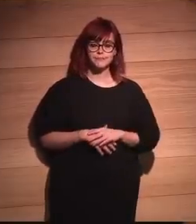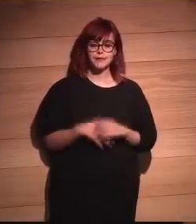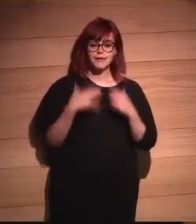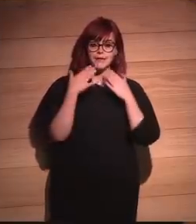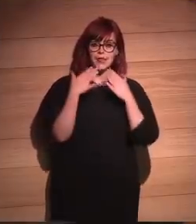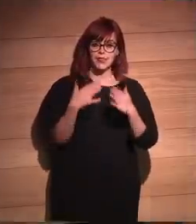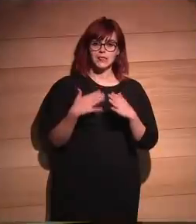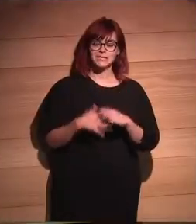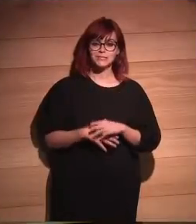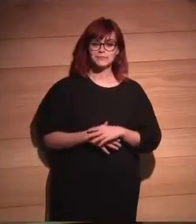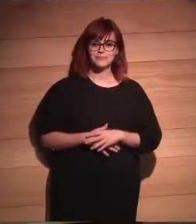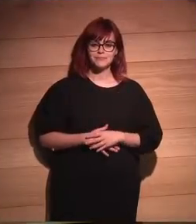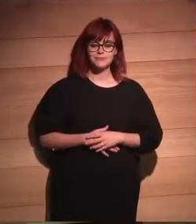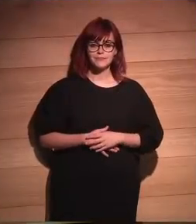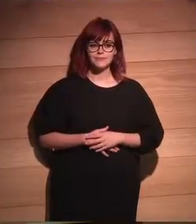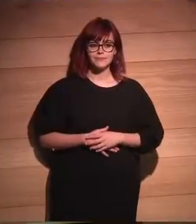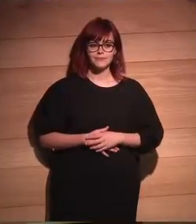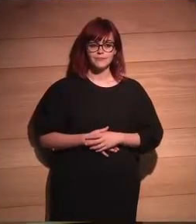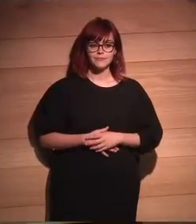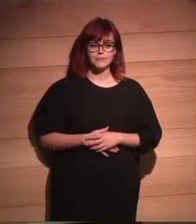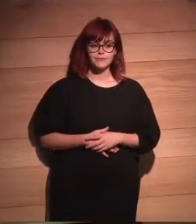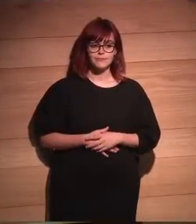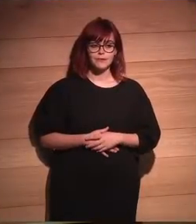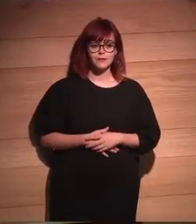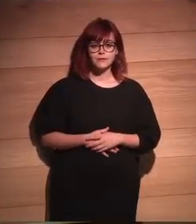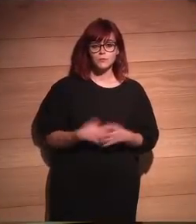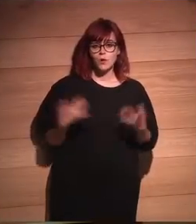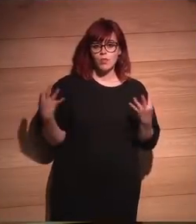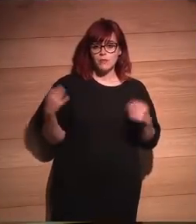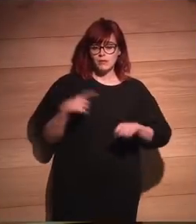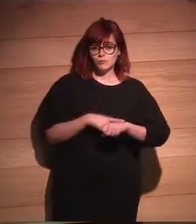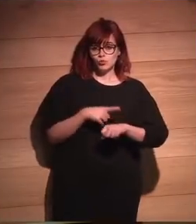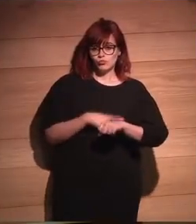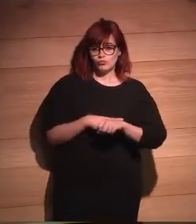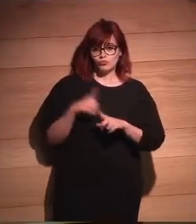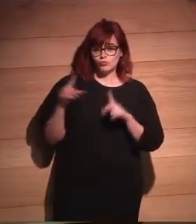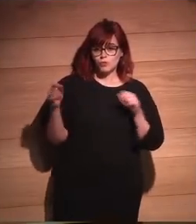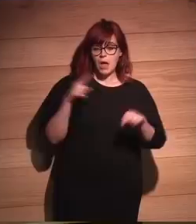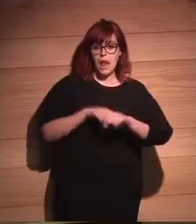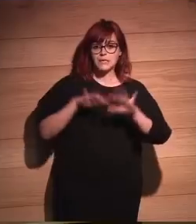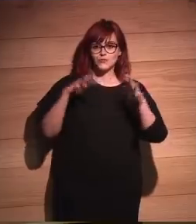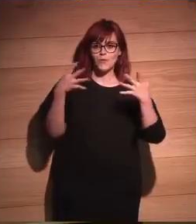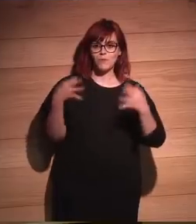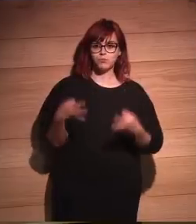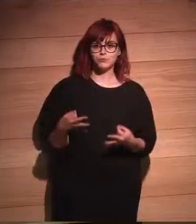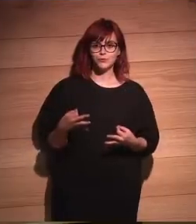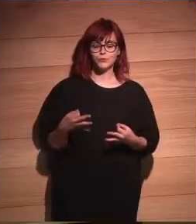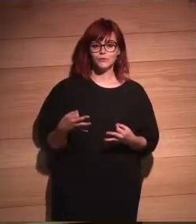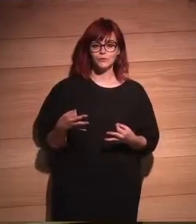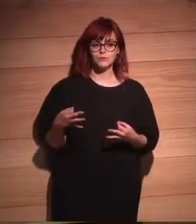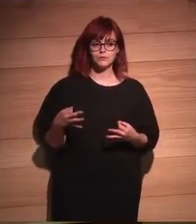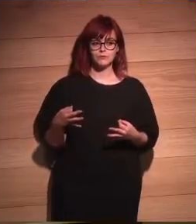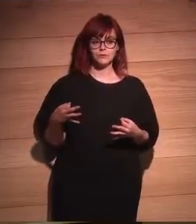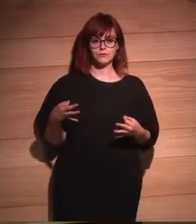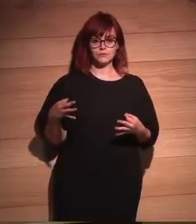Gracias. Gracias. Pues tenemos que salir de aquí todos a las 9 en punto. Pero